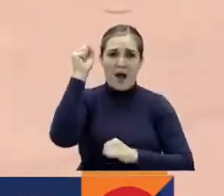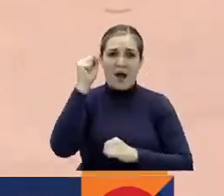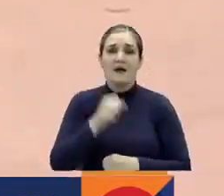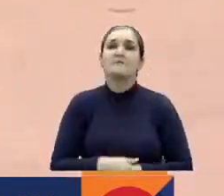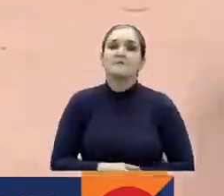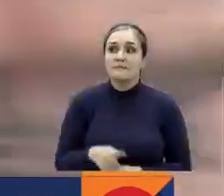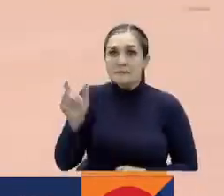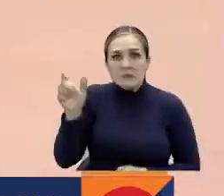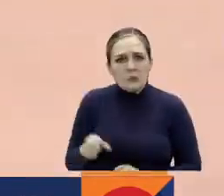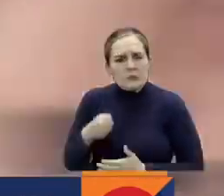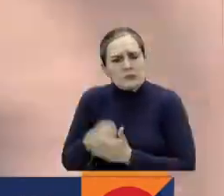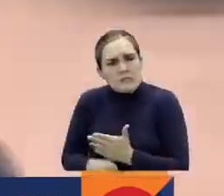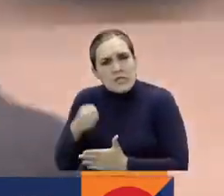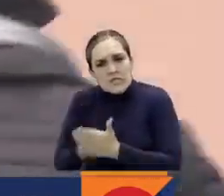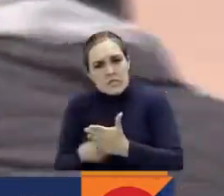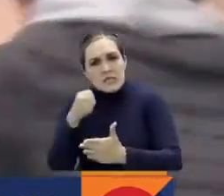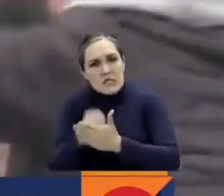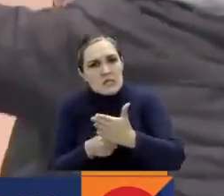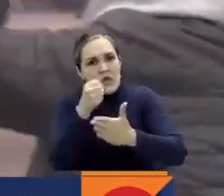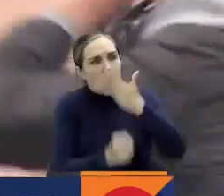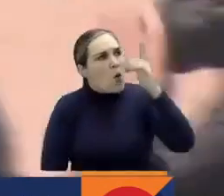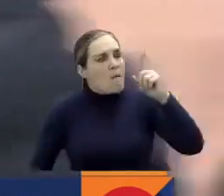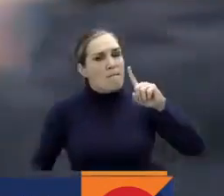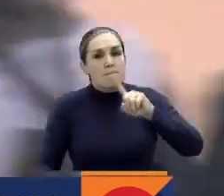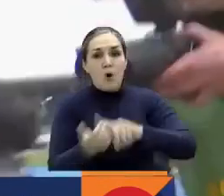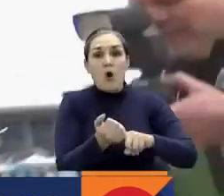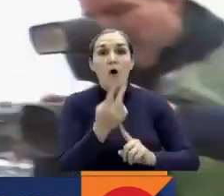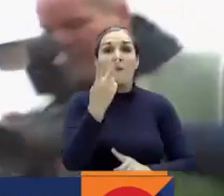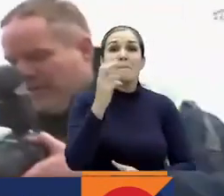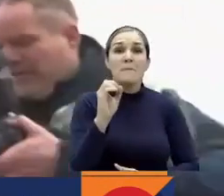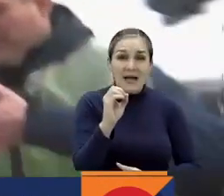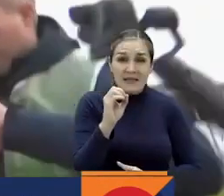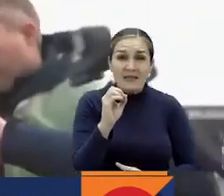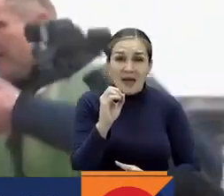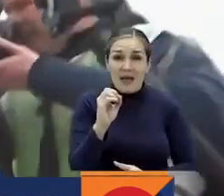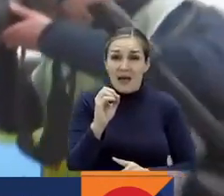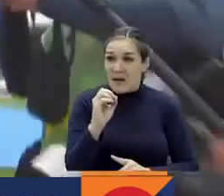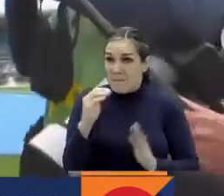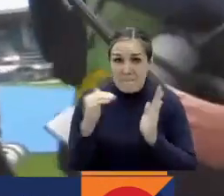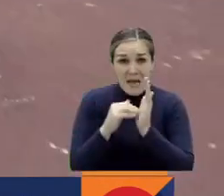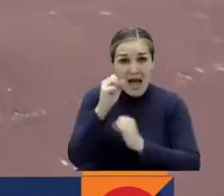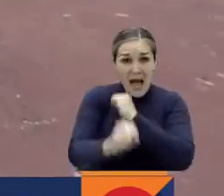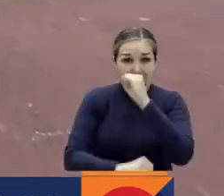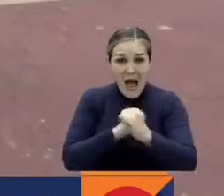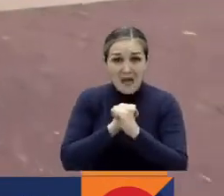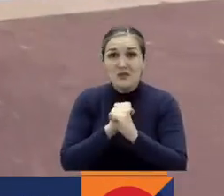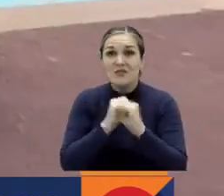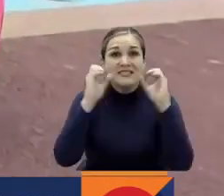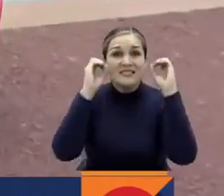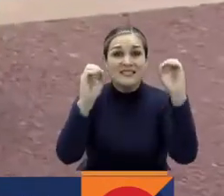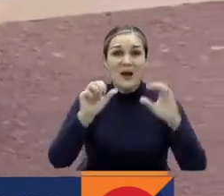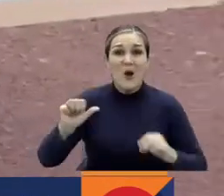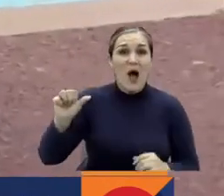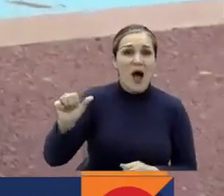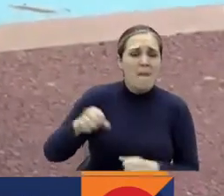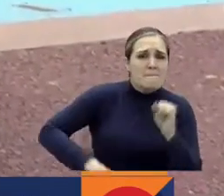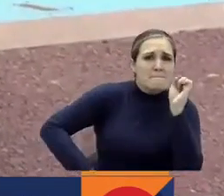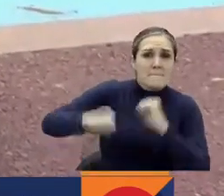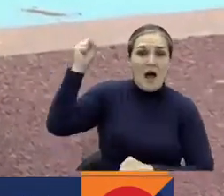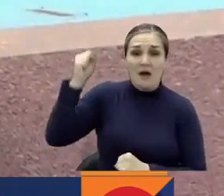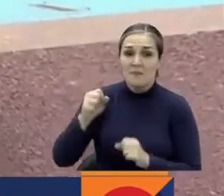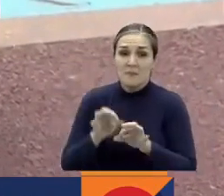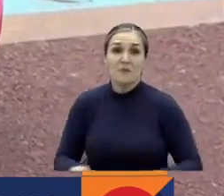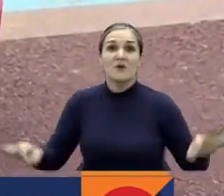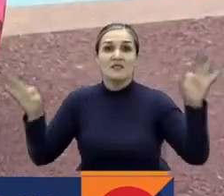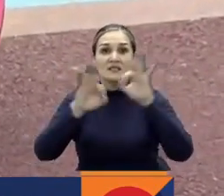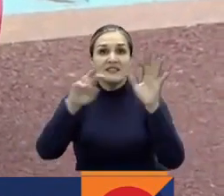la perseverancia que ahora tiene una recompensa de 20.000 euros, símbolo de reivindicación femenina que para las ciclistas es sinónimo